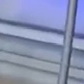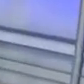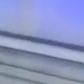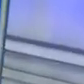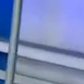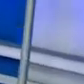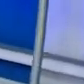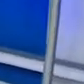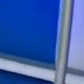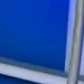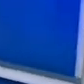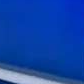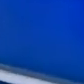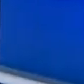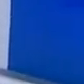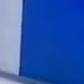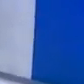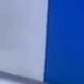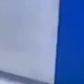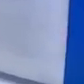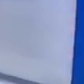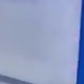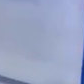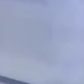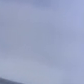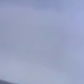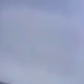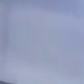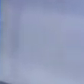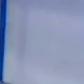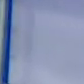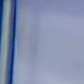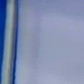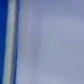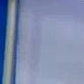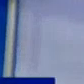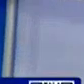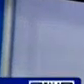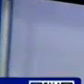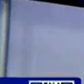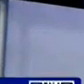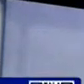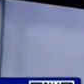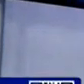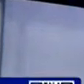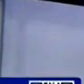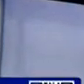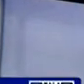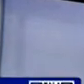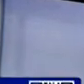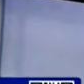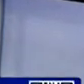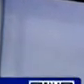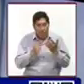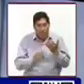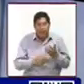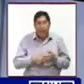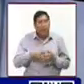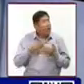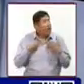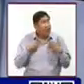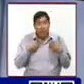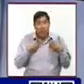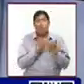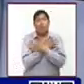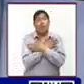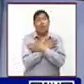conocer ahora el cementerio de La Llamita en la ciudad de La Paz. Y señores, ¿cómo están distribuidos sus nichos? ¿Cuáles son las características que tiene este